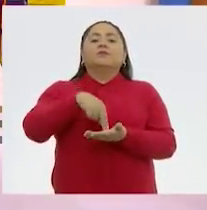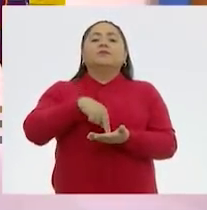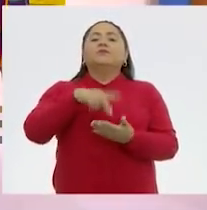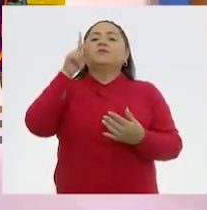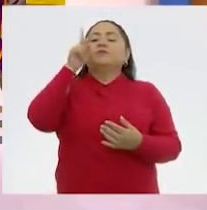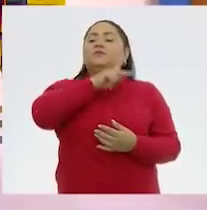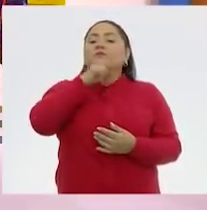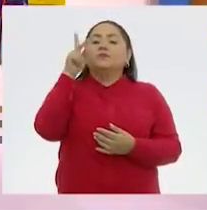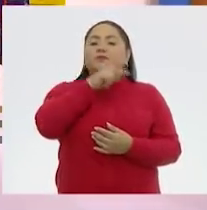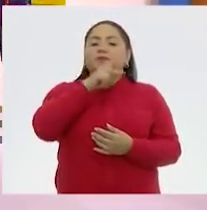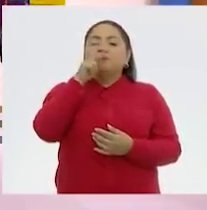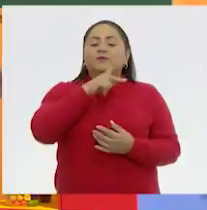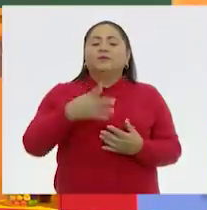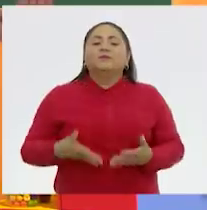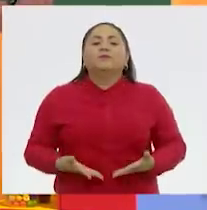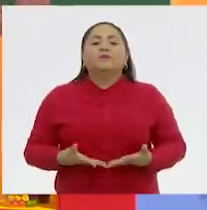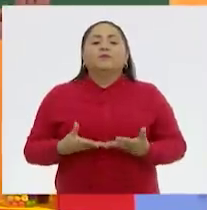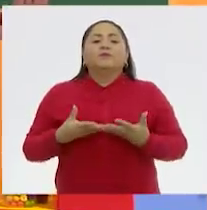y